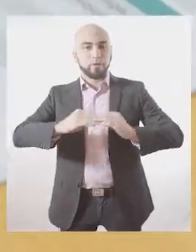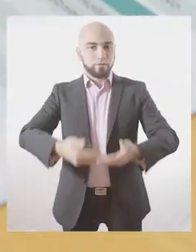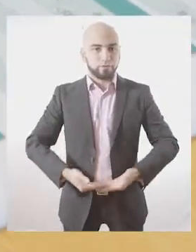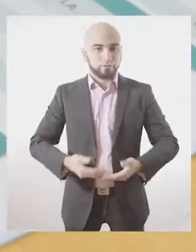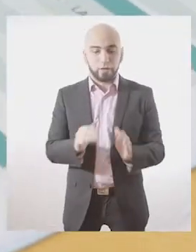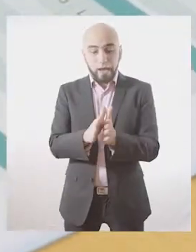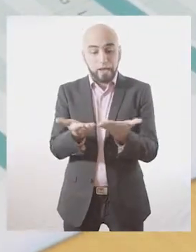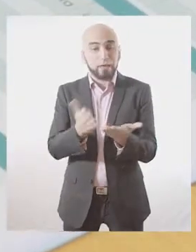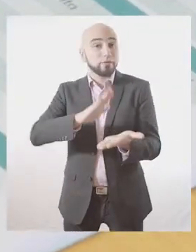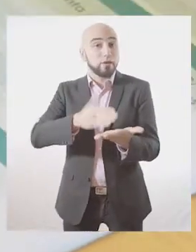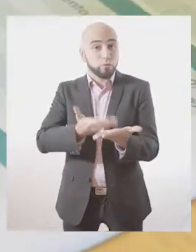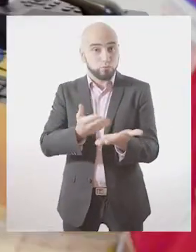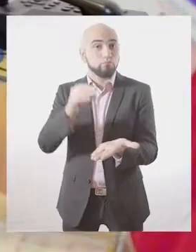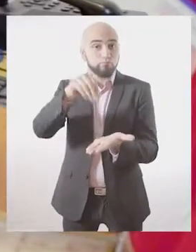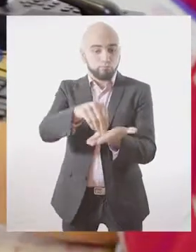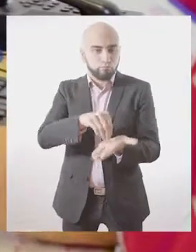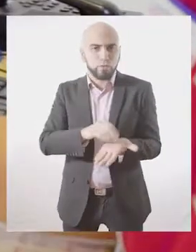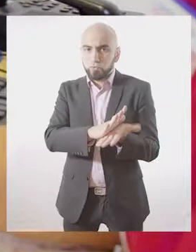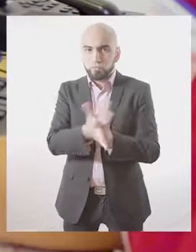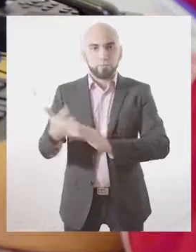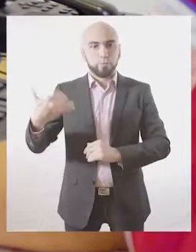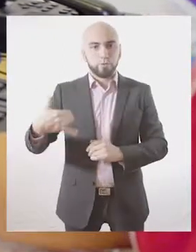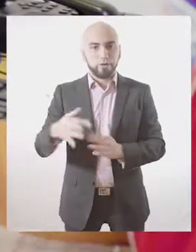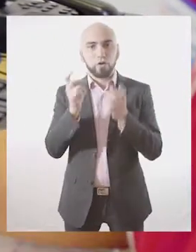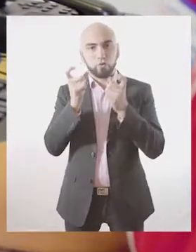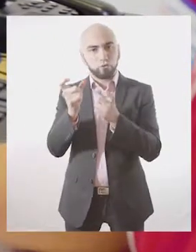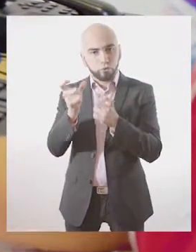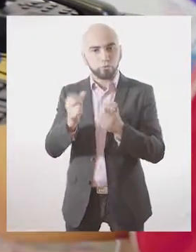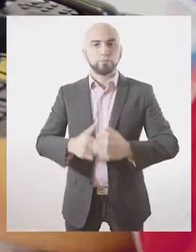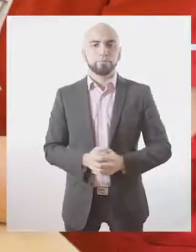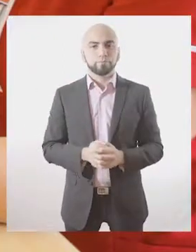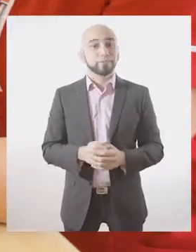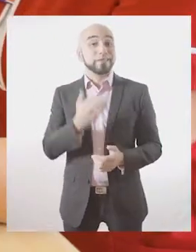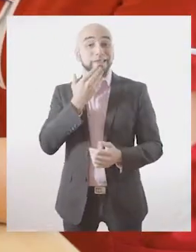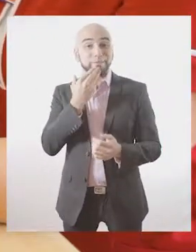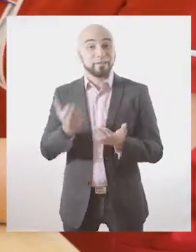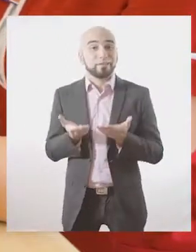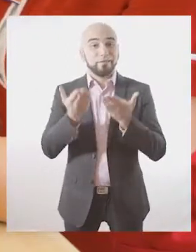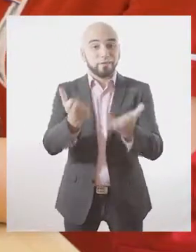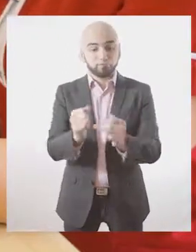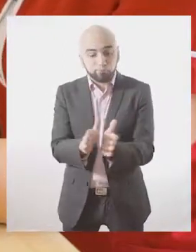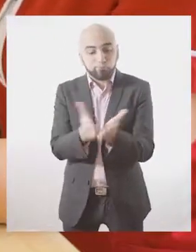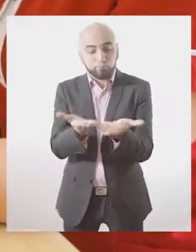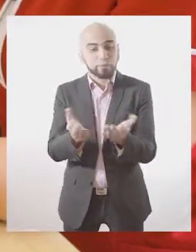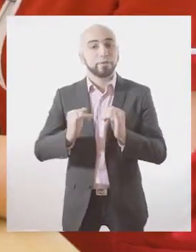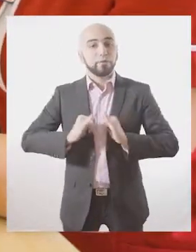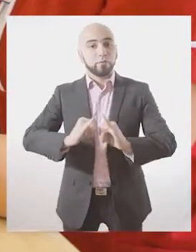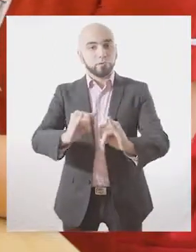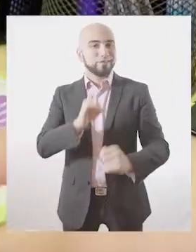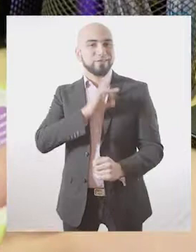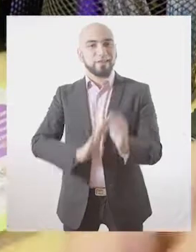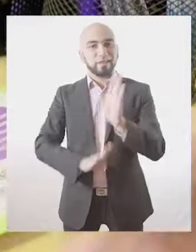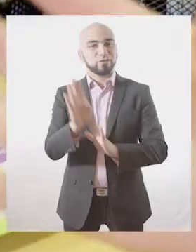la agenda de salud para registrar los datos más importantes del control prenatal. También recibirás un díptico con información